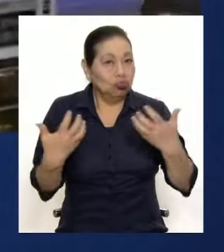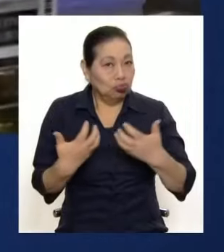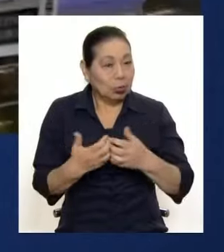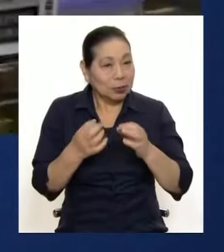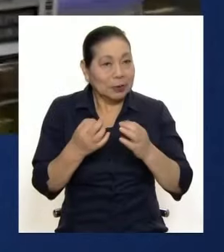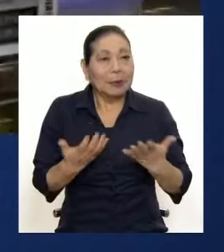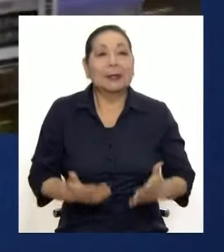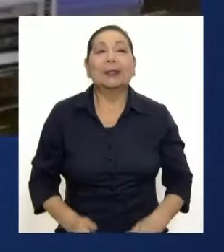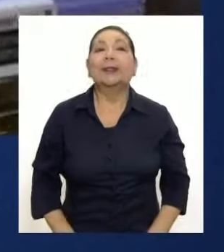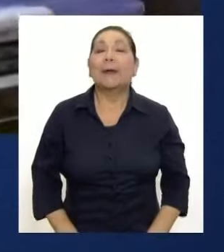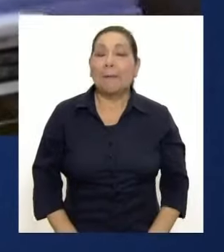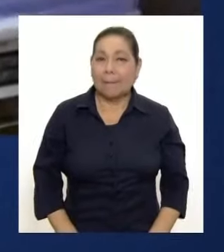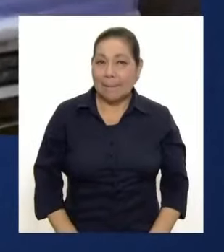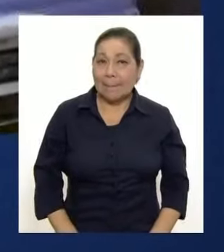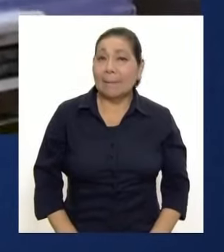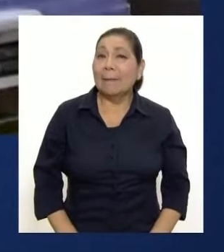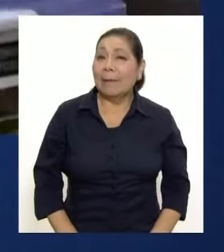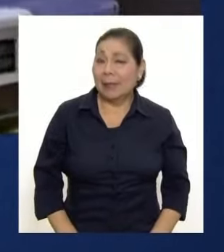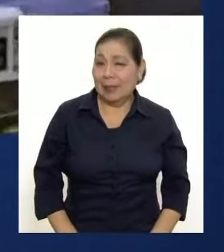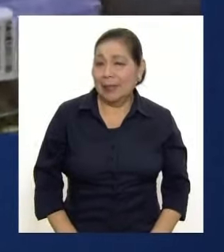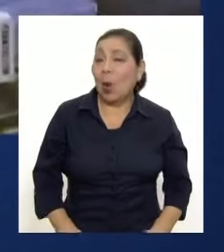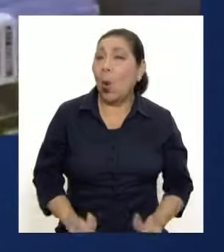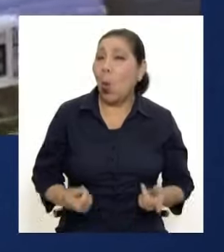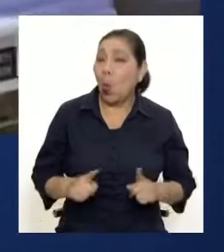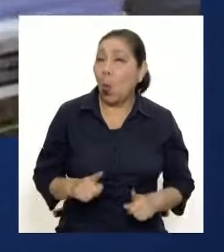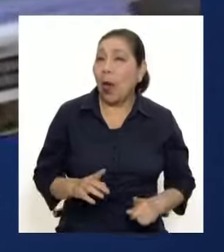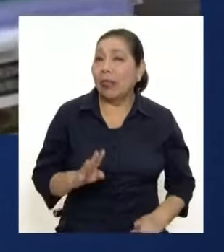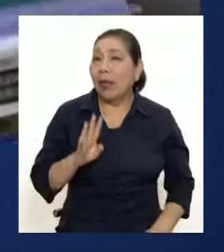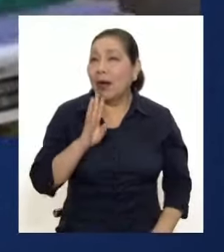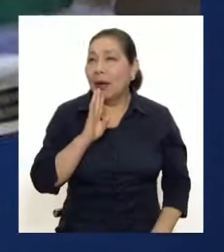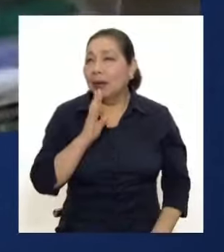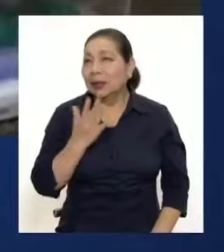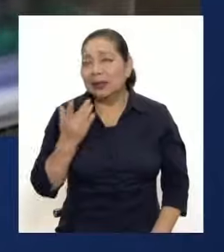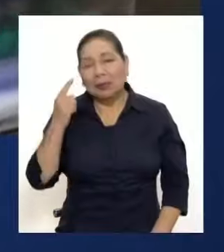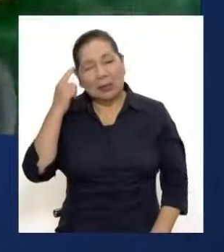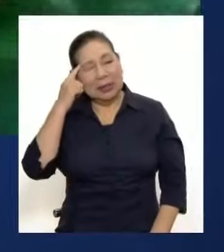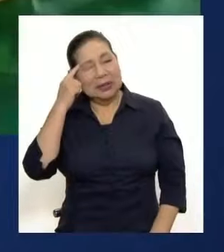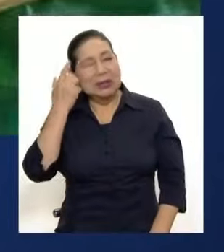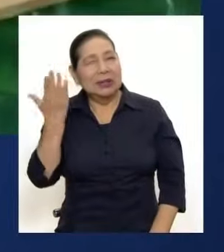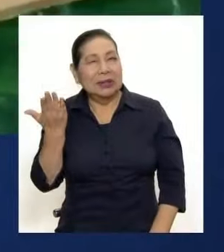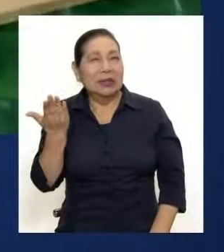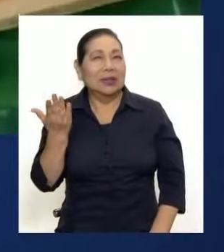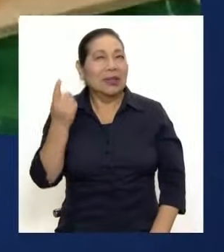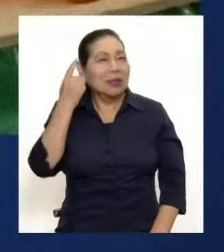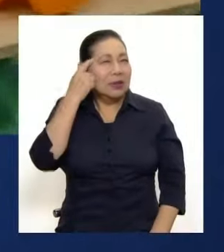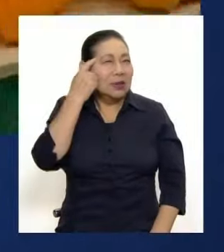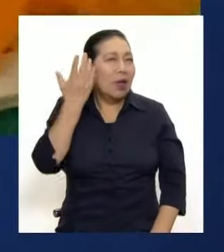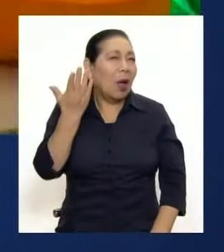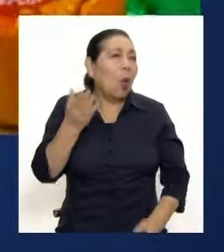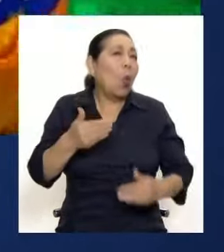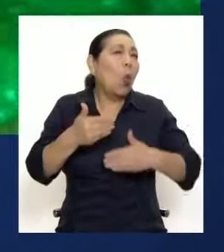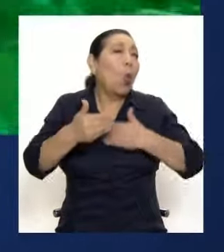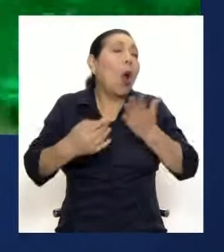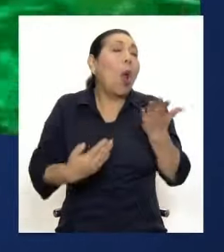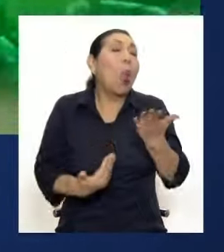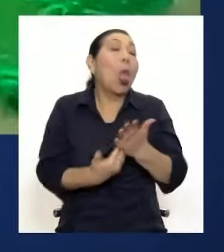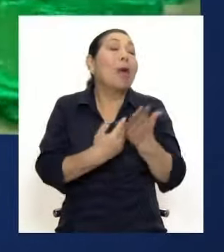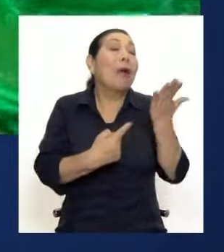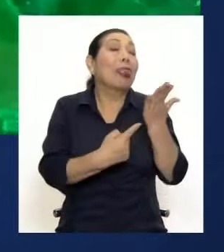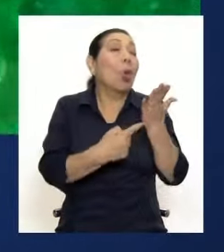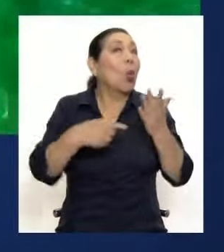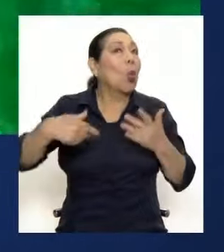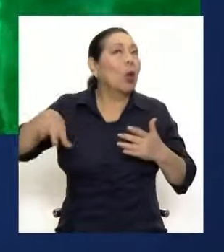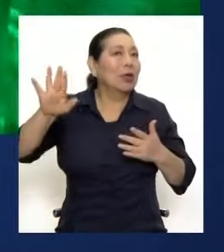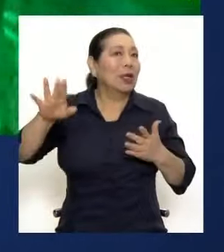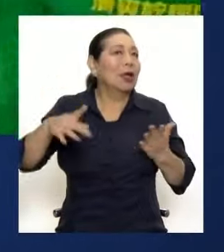decidida no además también cuando uno habla de China piensa o se nos viene a la mente el gran avance tecnológico no que